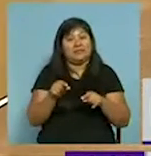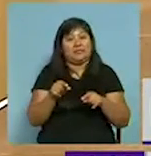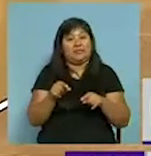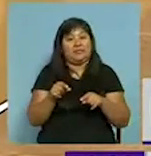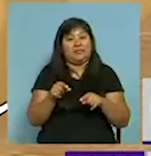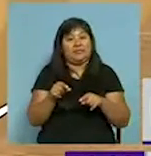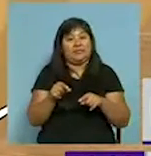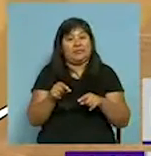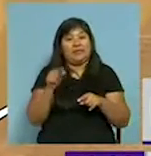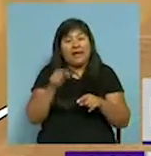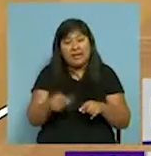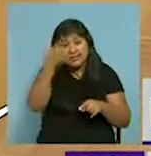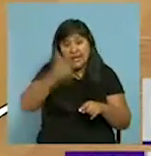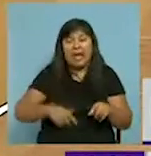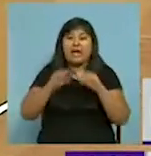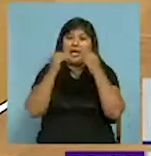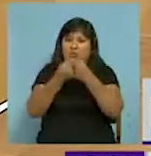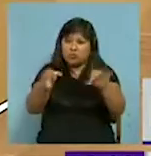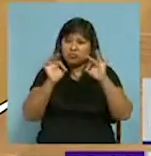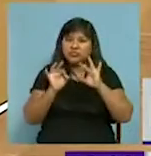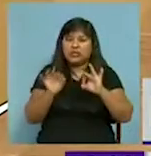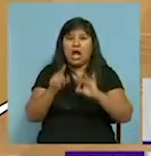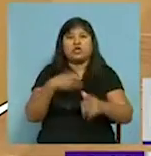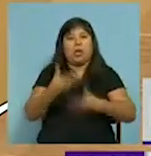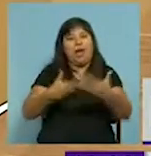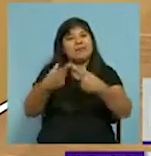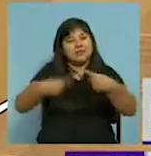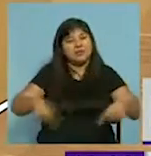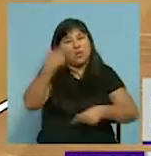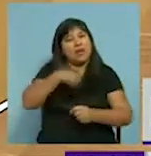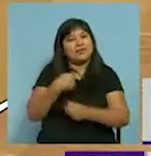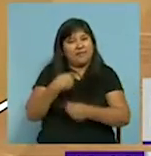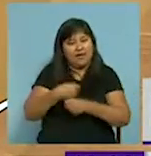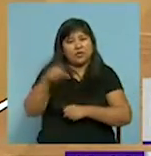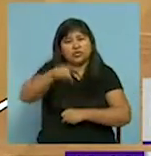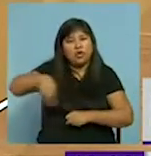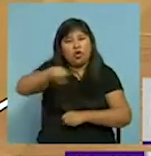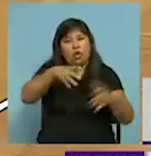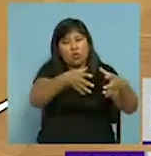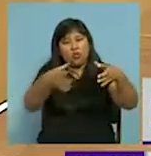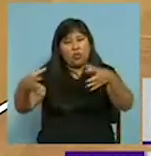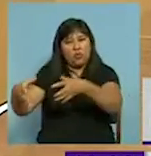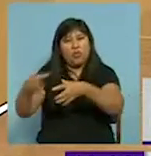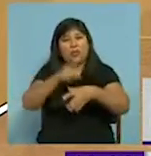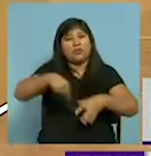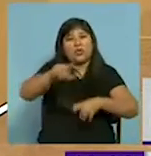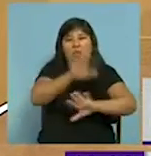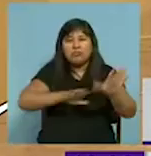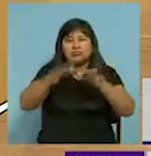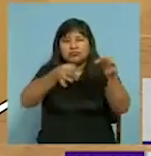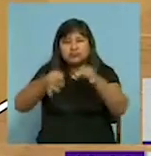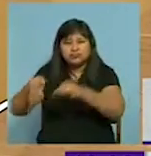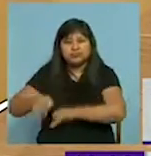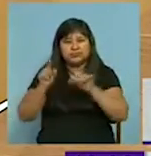es el resultado de lo que hemos podido hacer se ha reestructurado todo lo que son selecciones menores pudimos